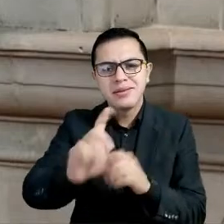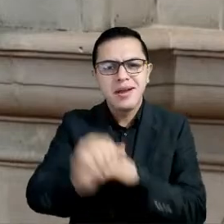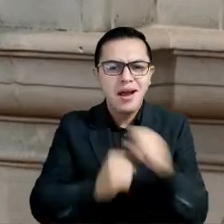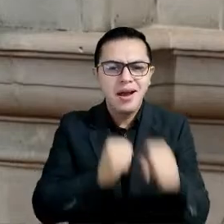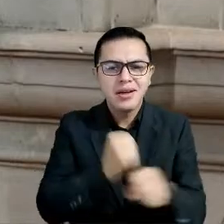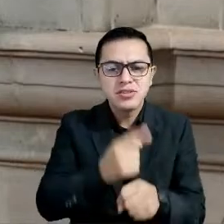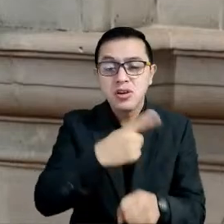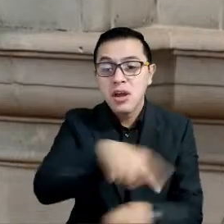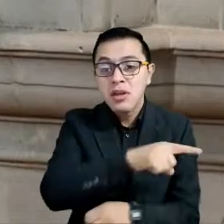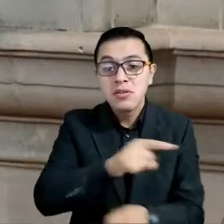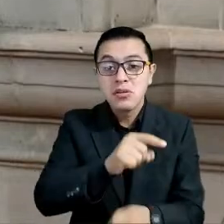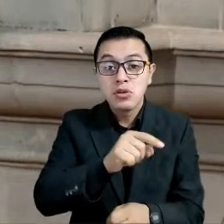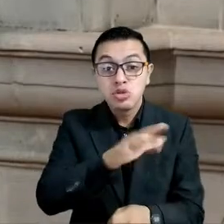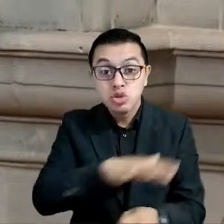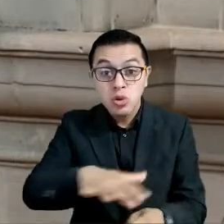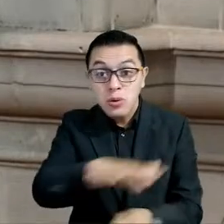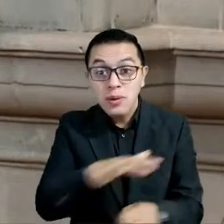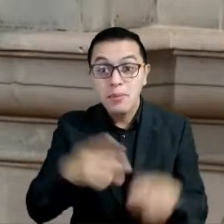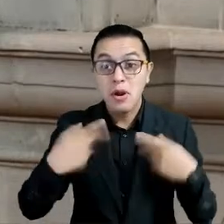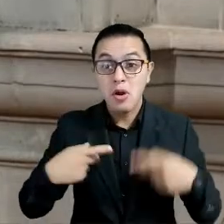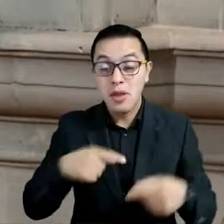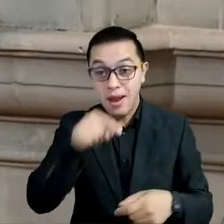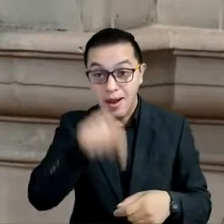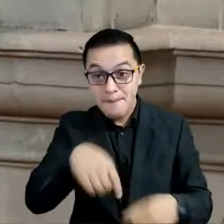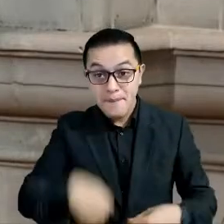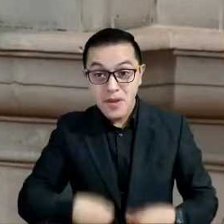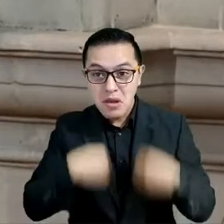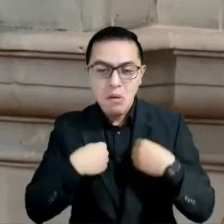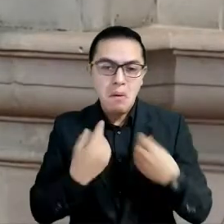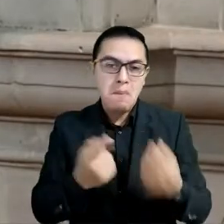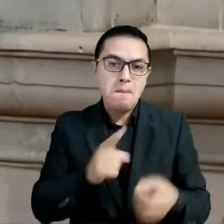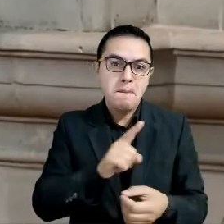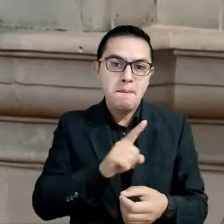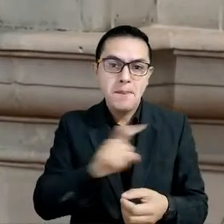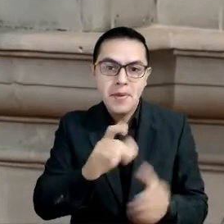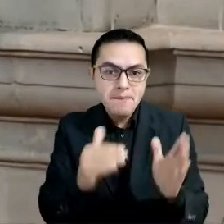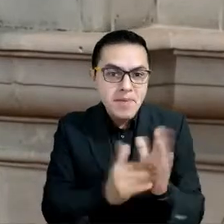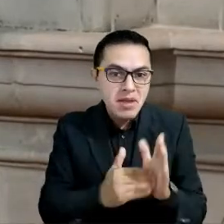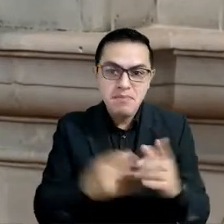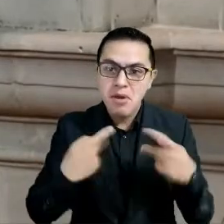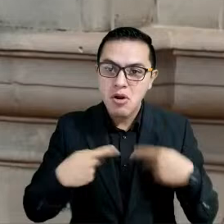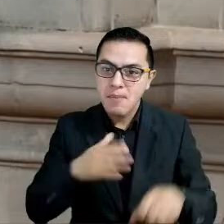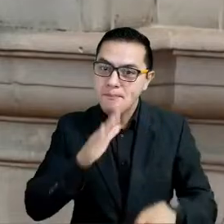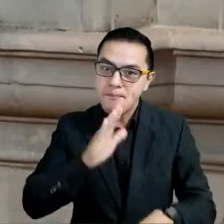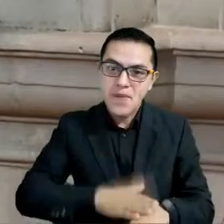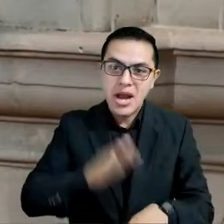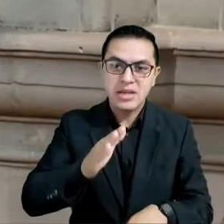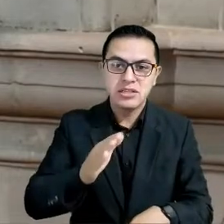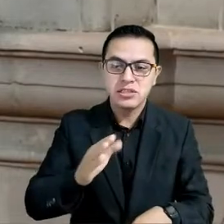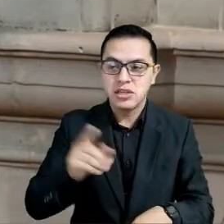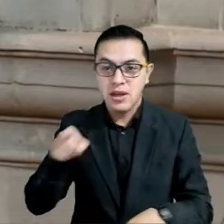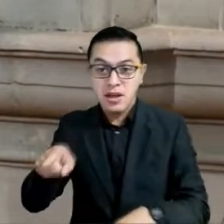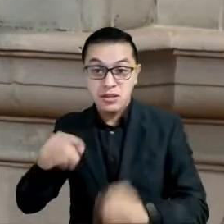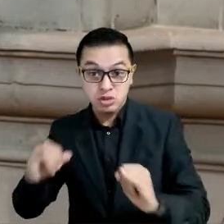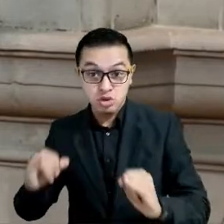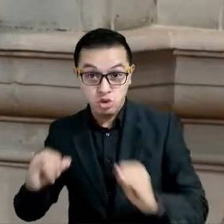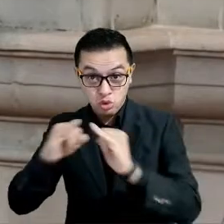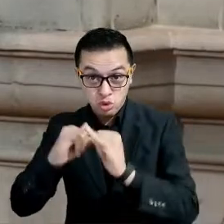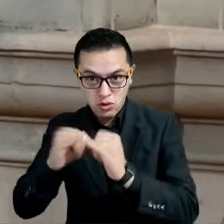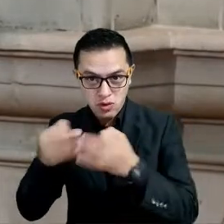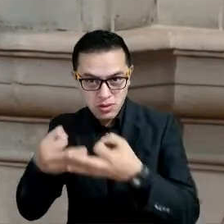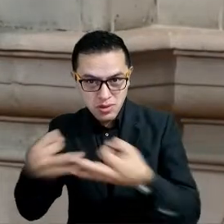de habitantes. El Instituto Hacendario determinó en su estudio de cruce de